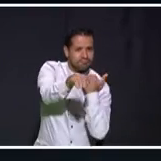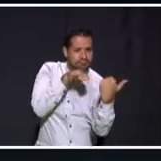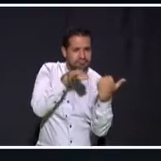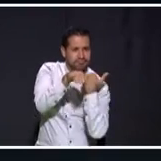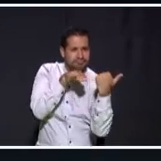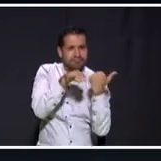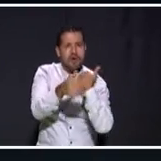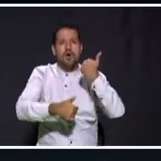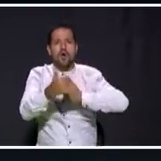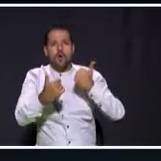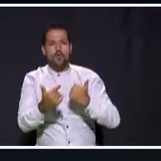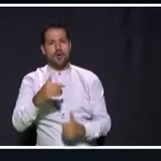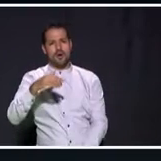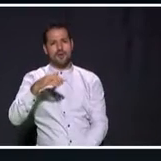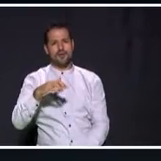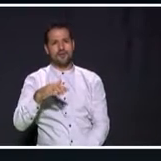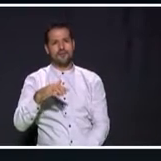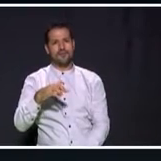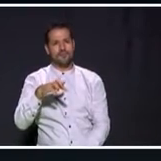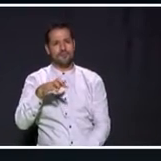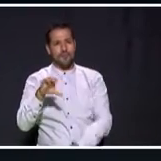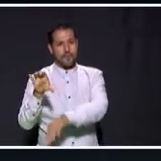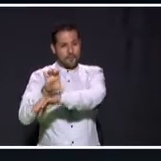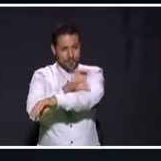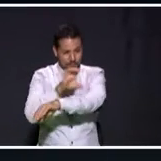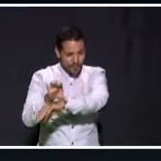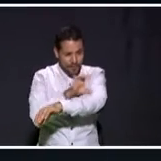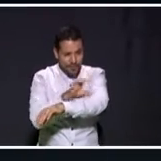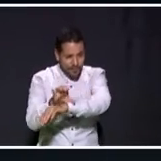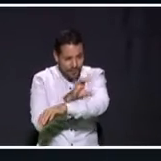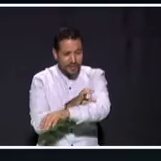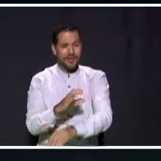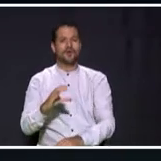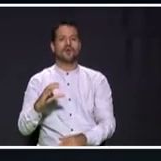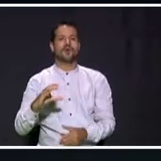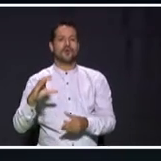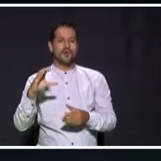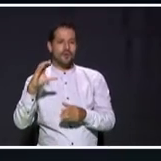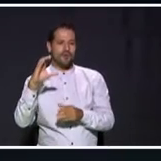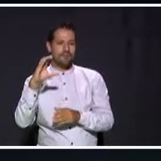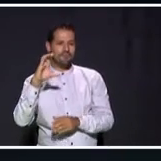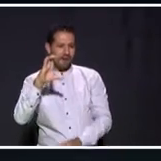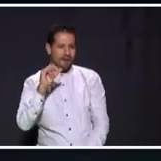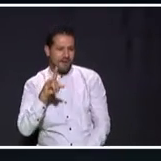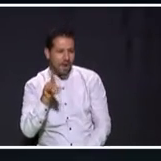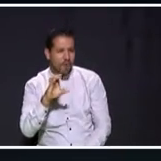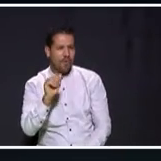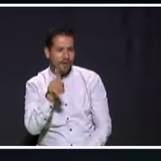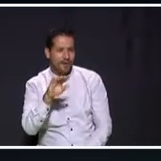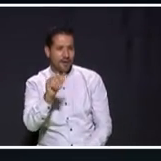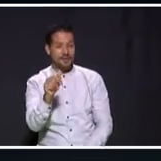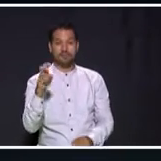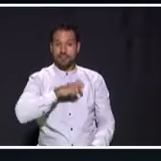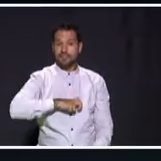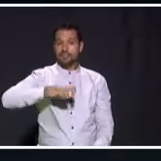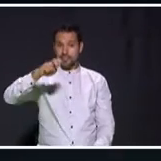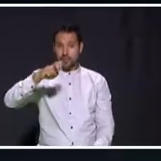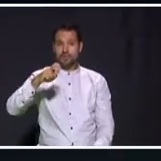alto de dolores espalda de caucasia en el norte defender los